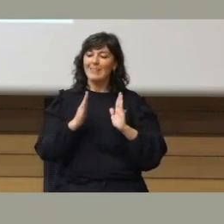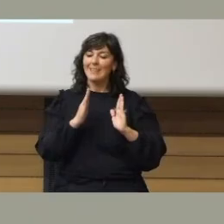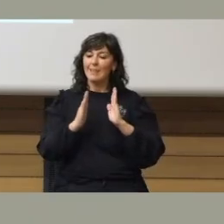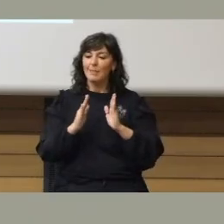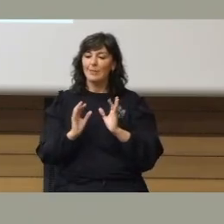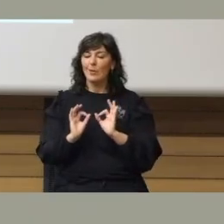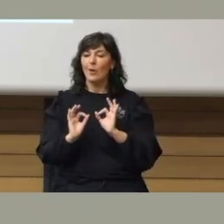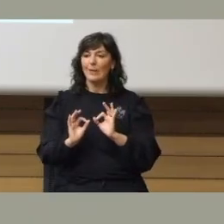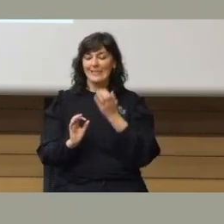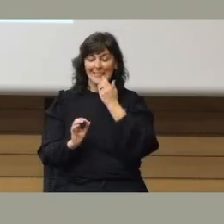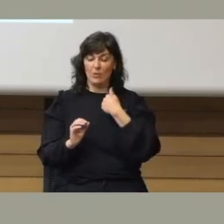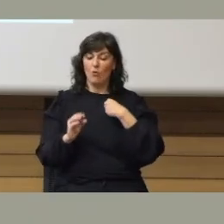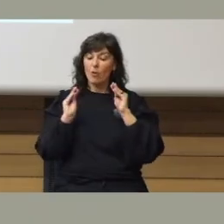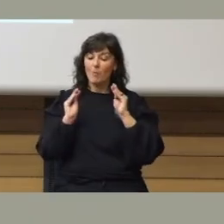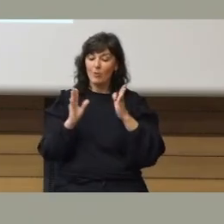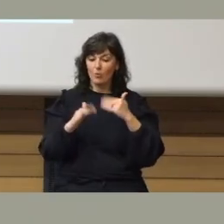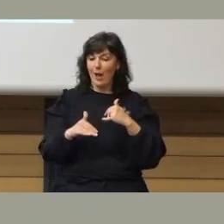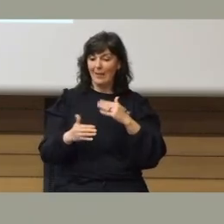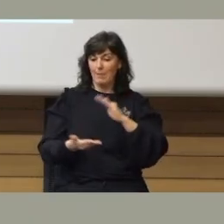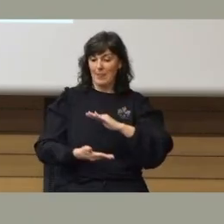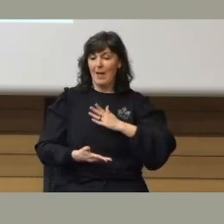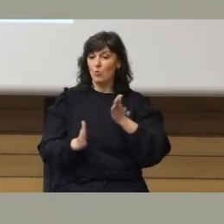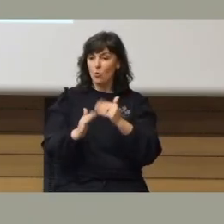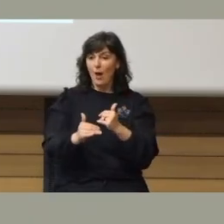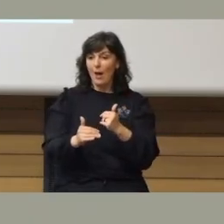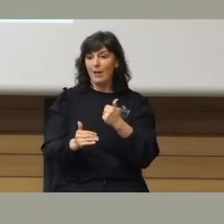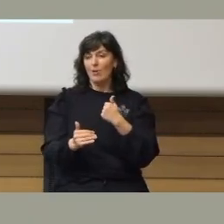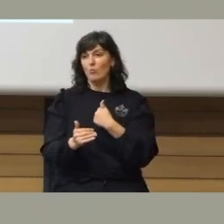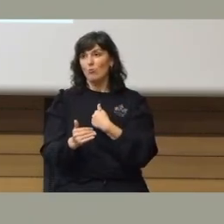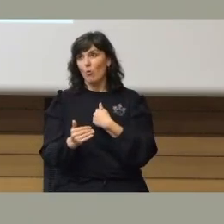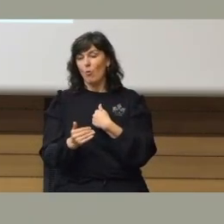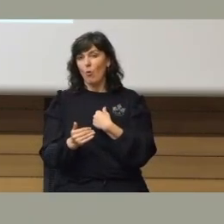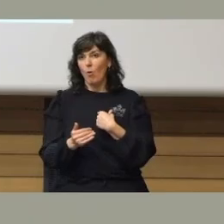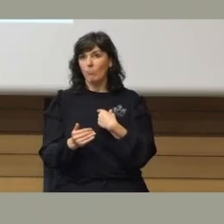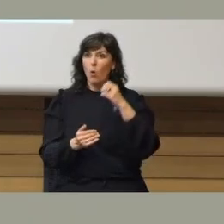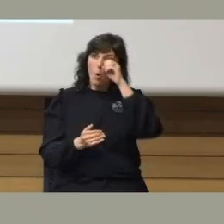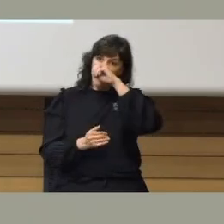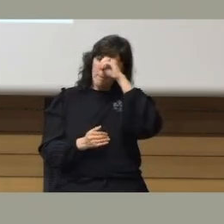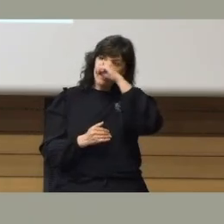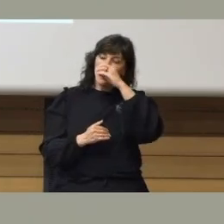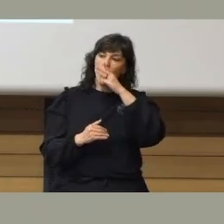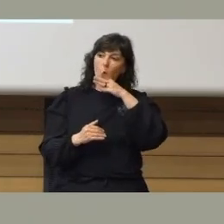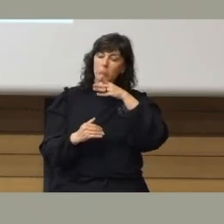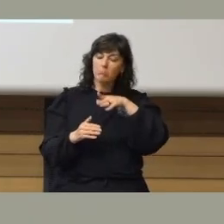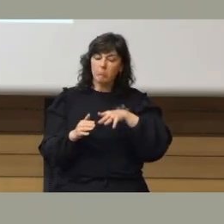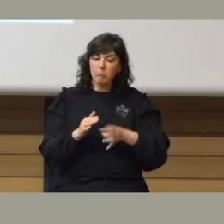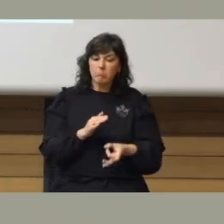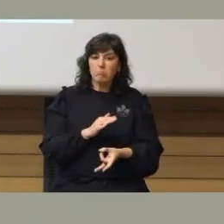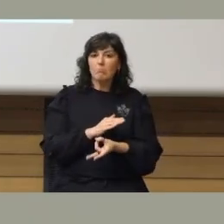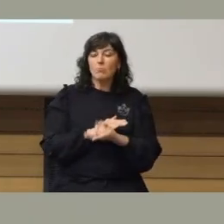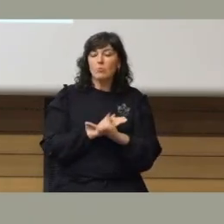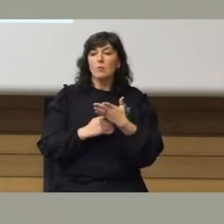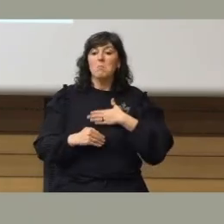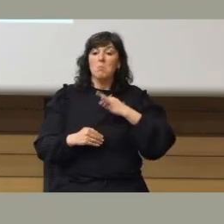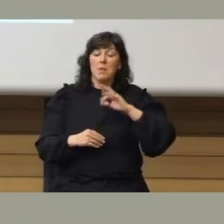tengo formación, si yo no estoy capacitado, voy a sacar mi esencia de opinión. Y puede ser tan divergente como